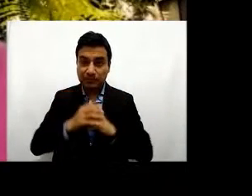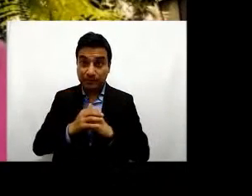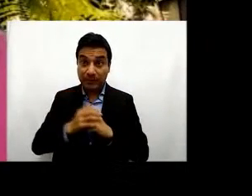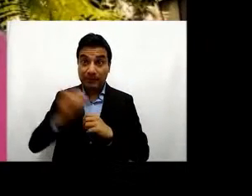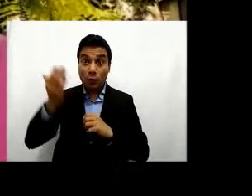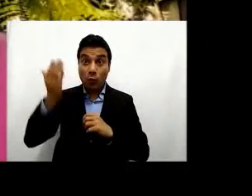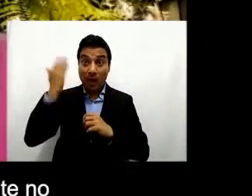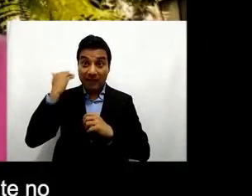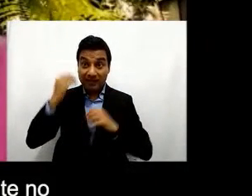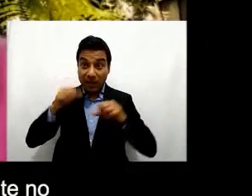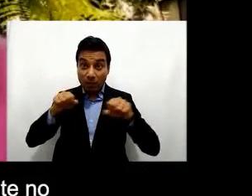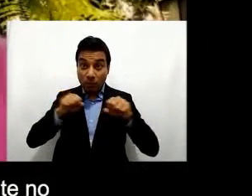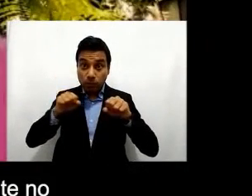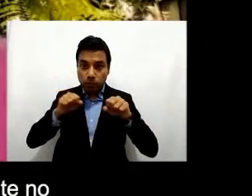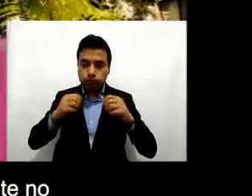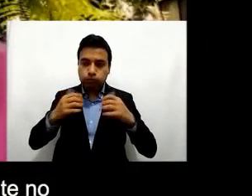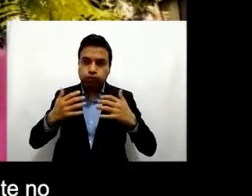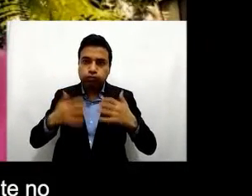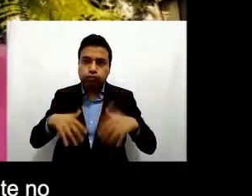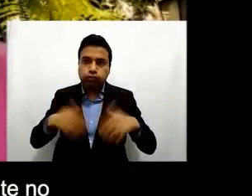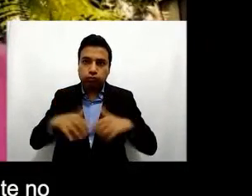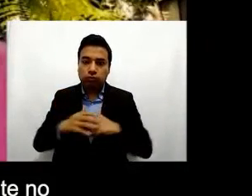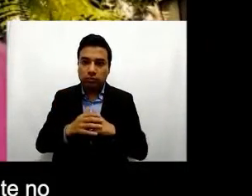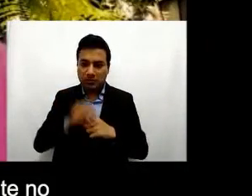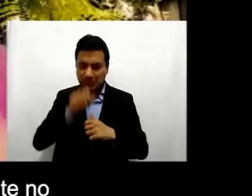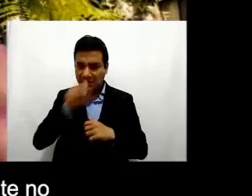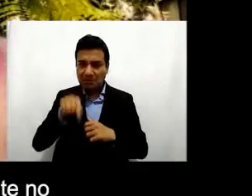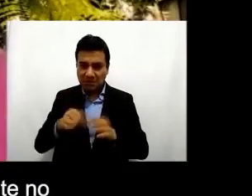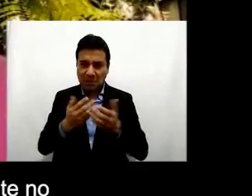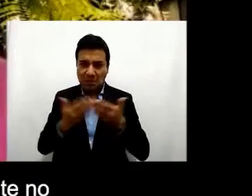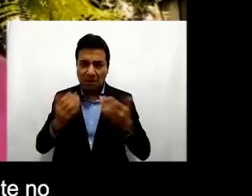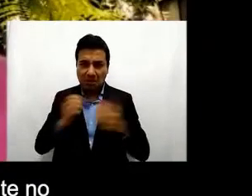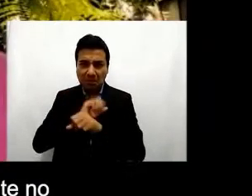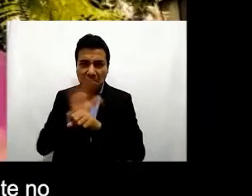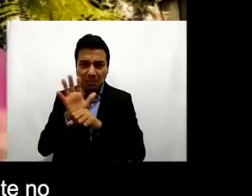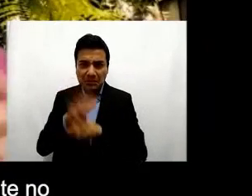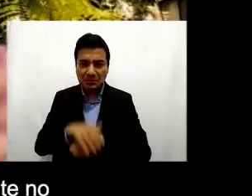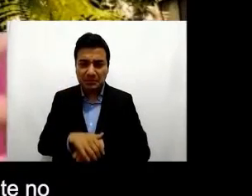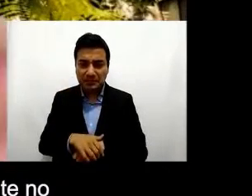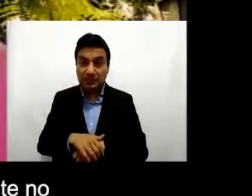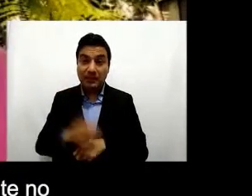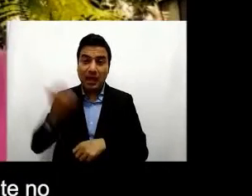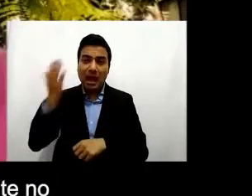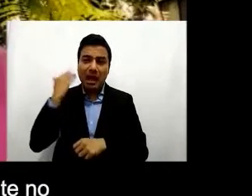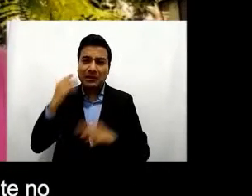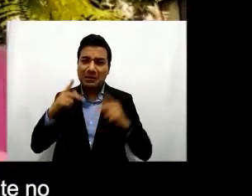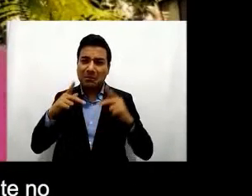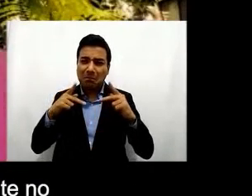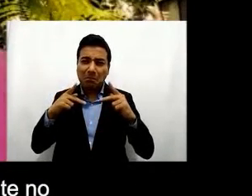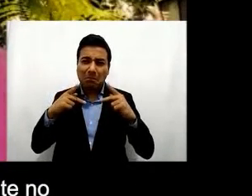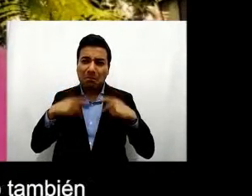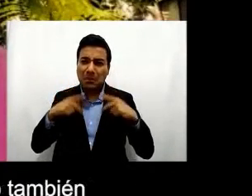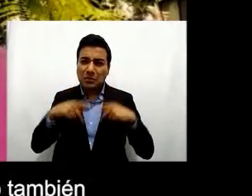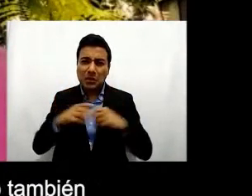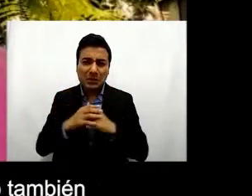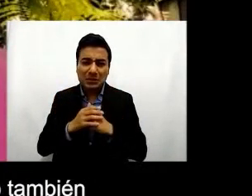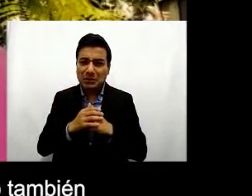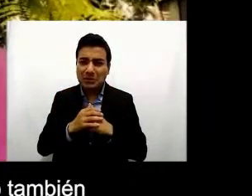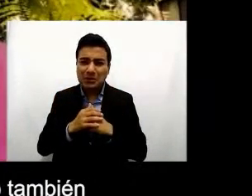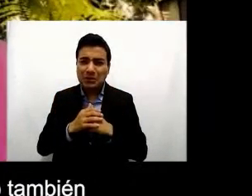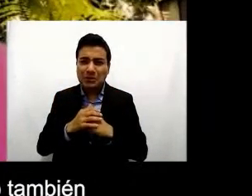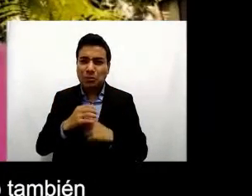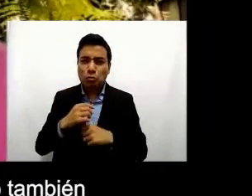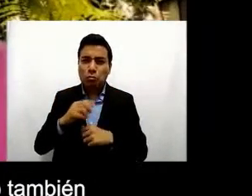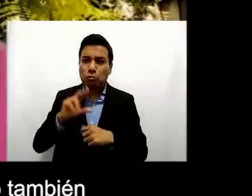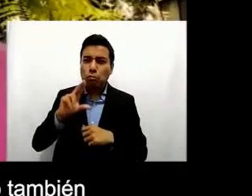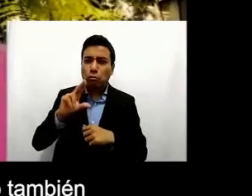más urgente y necesaria. Y personas que normalmente no participaban en las organizaciones vecinales, en esto, buscaron entrarle